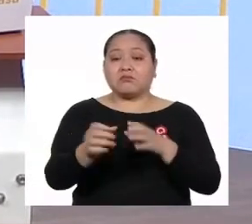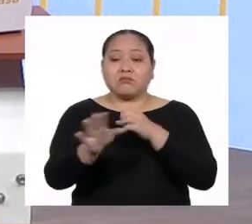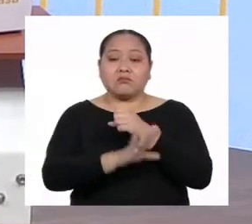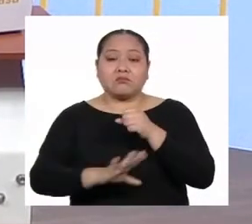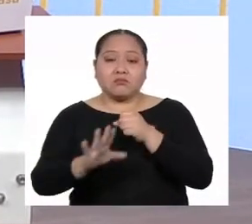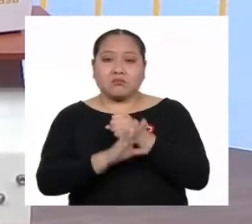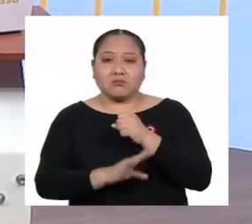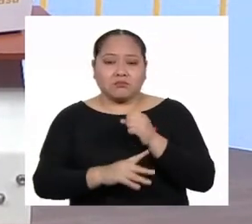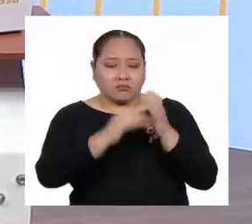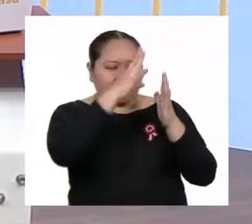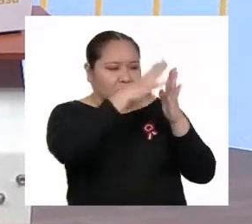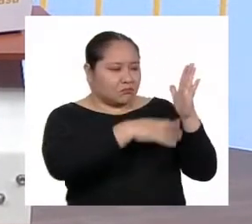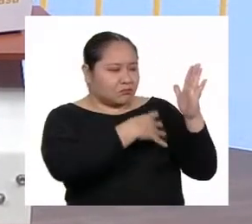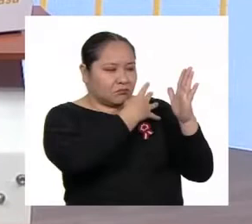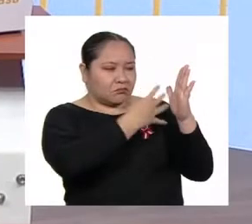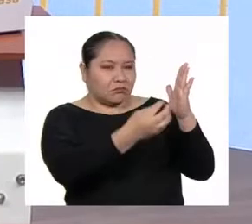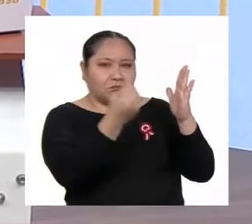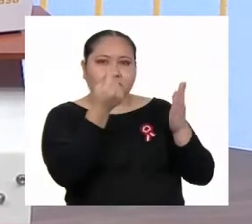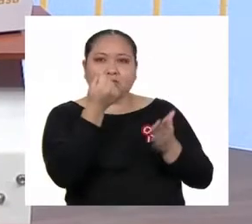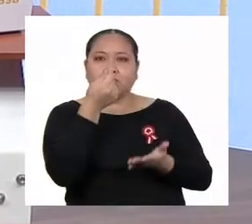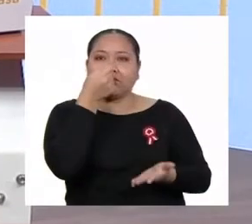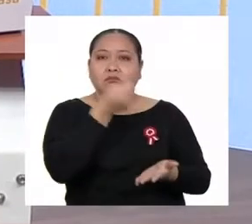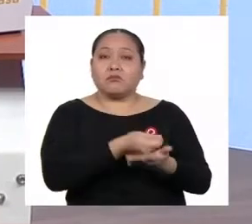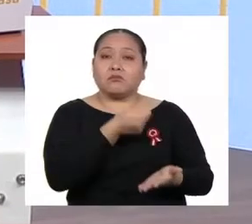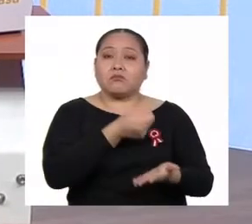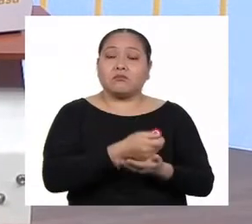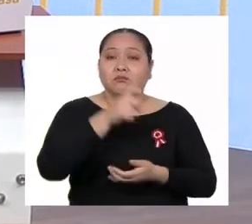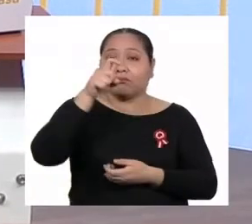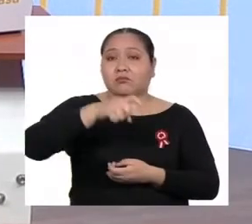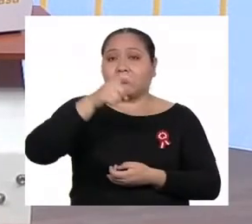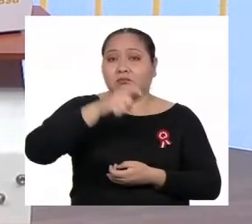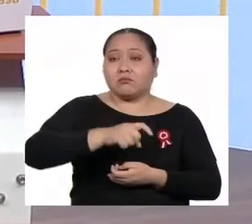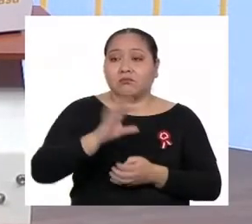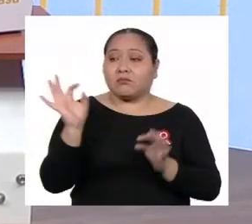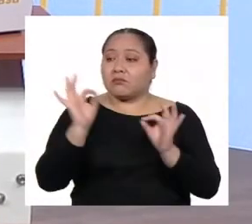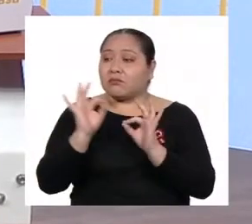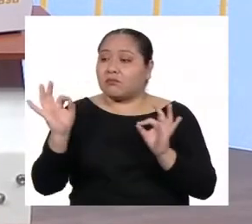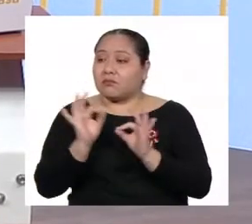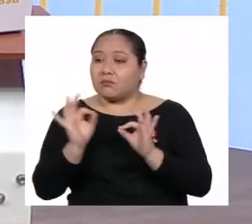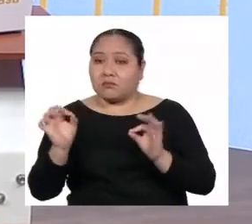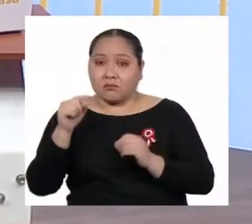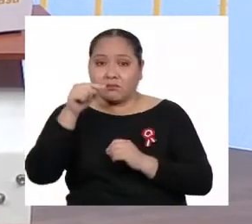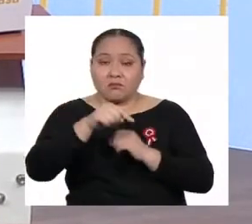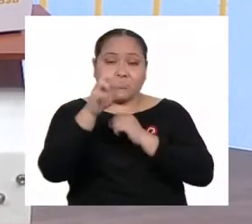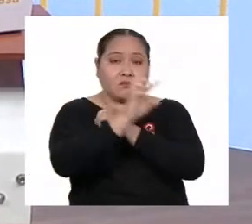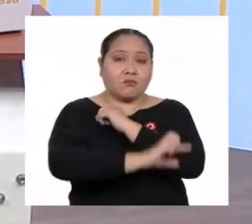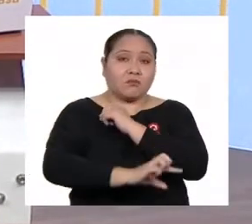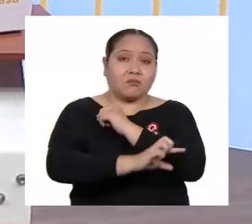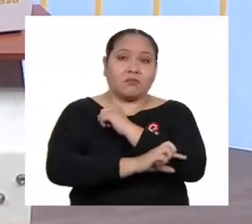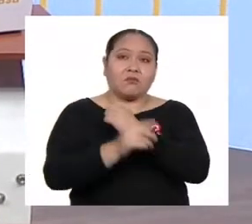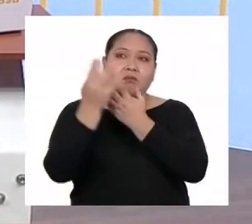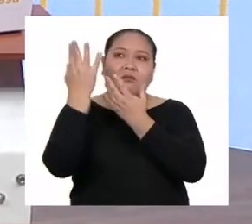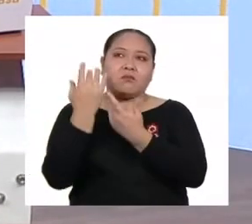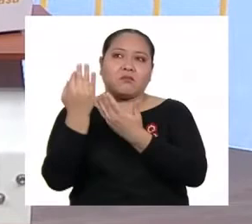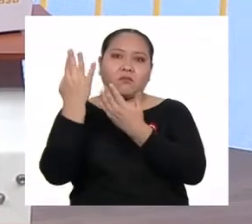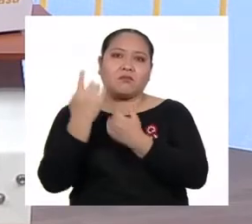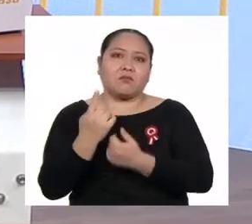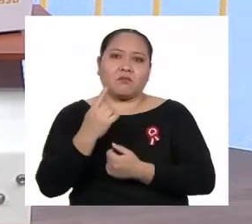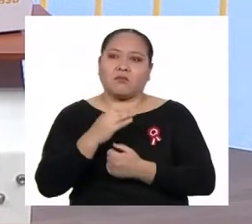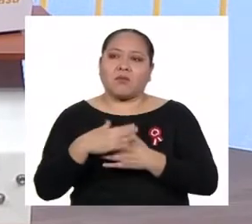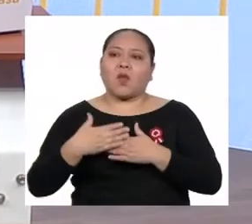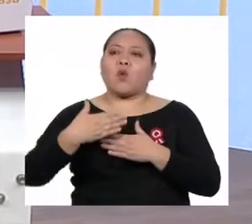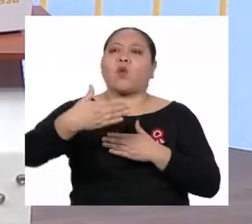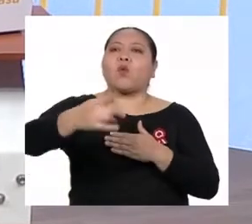para estimar la inversión que se requiere hacer para que nadie en nuestro país espere más de una